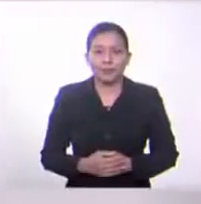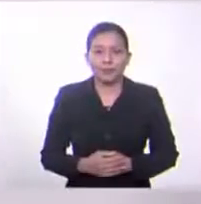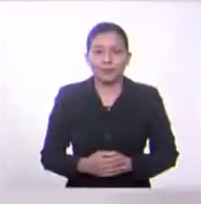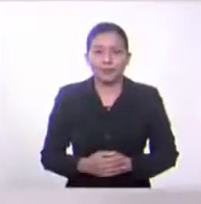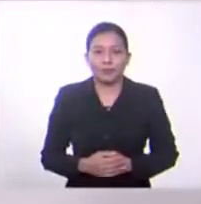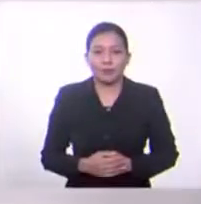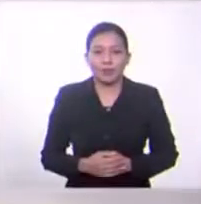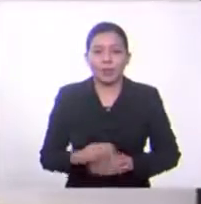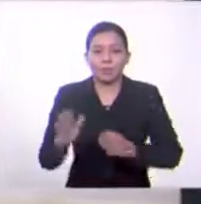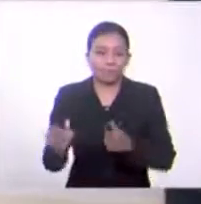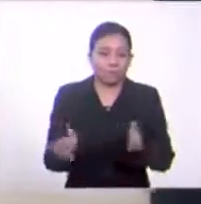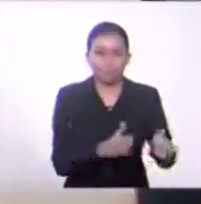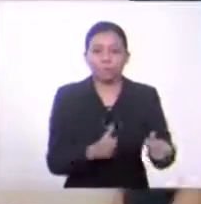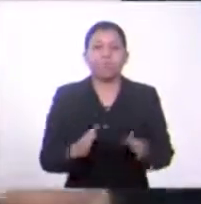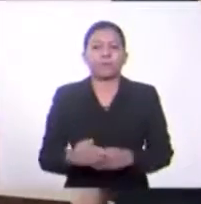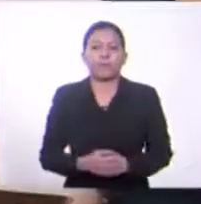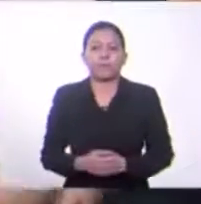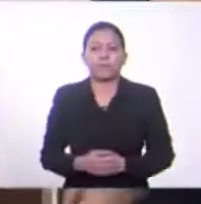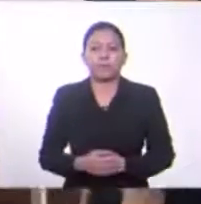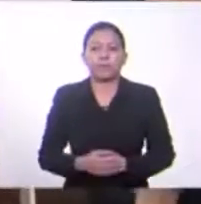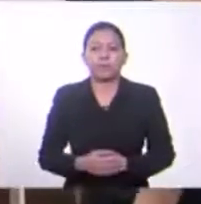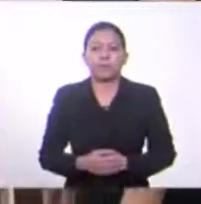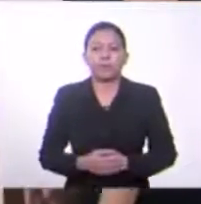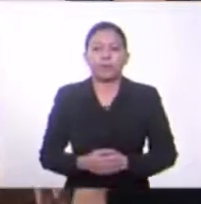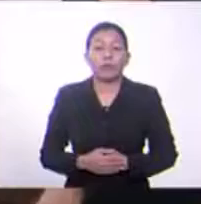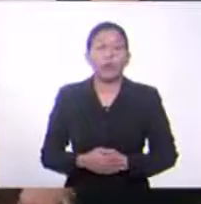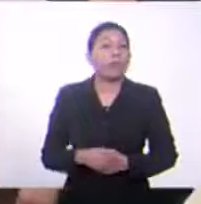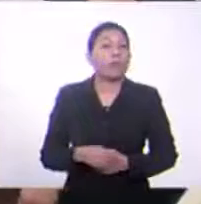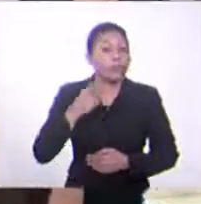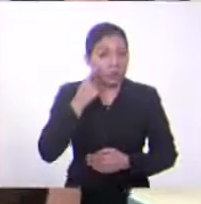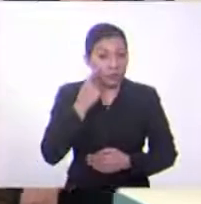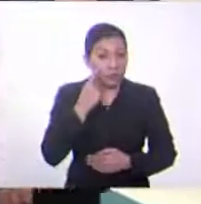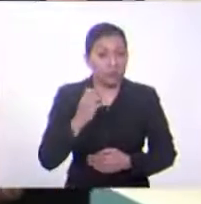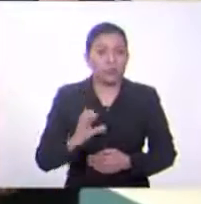¿Qué puedo decir entonces? Que por criterio